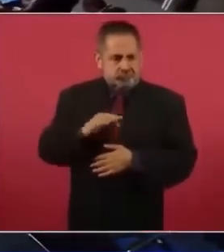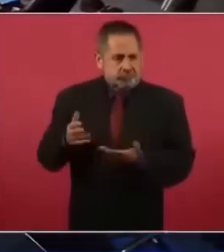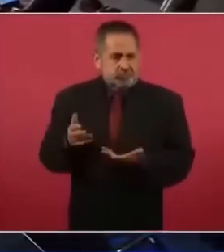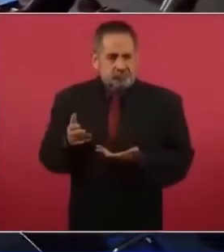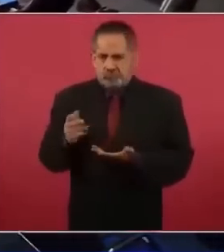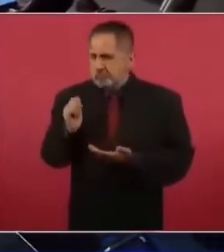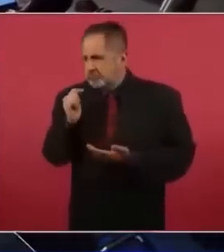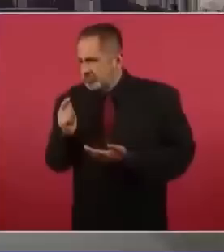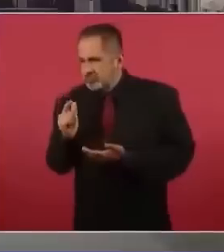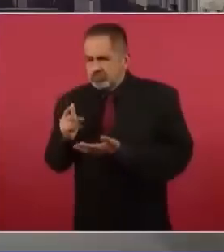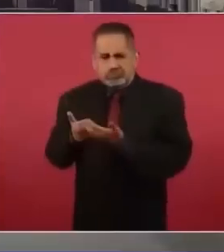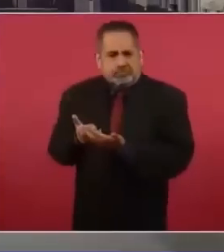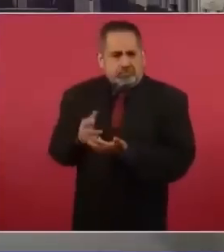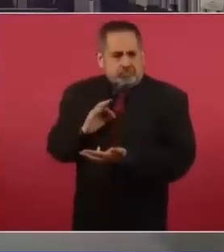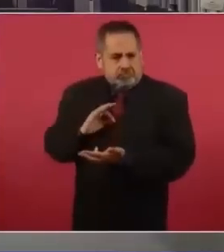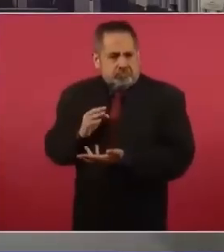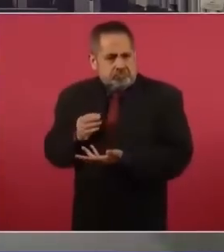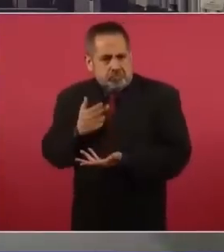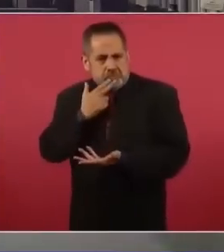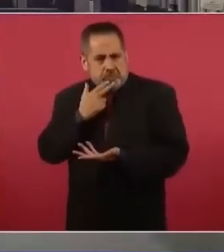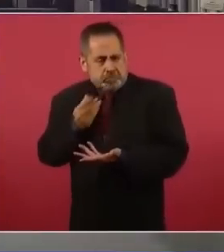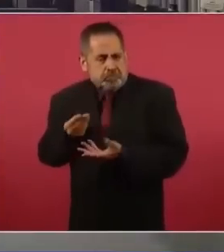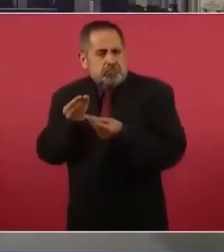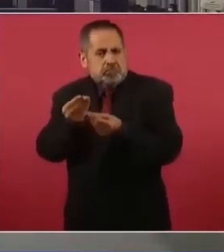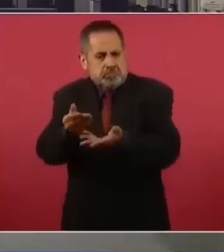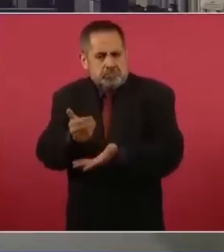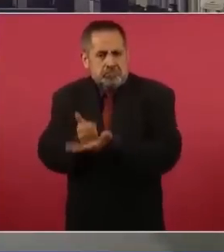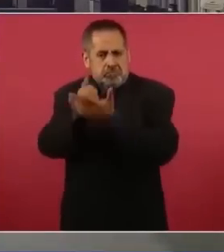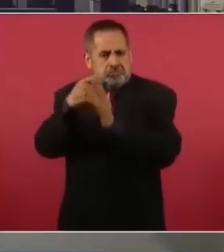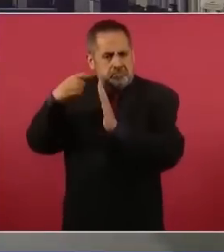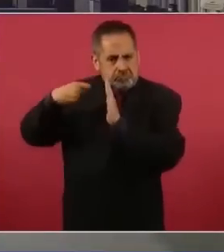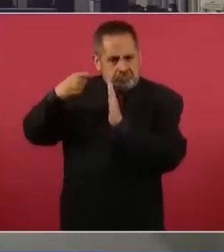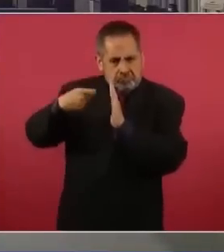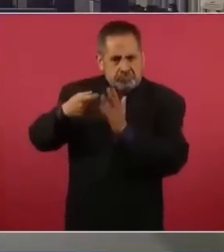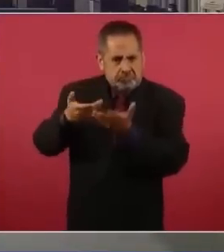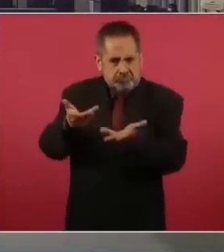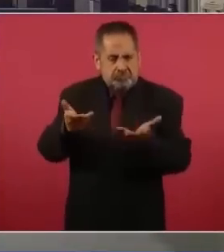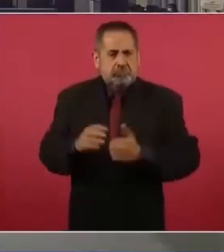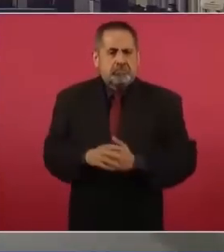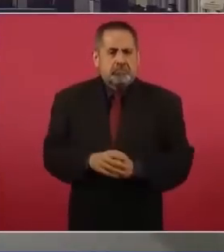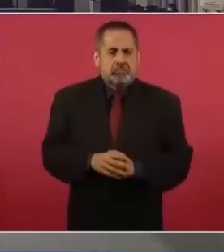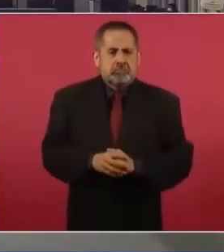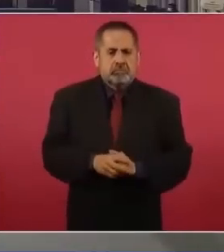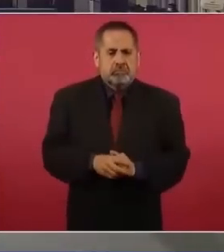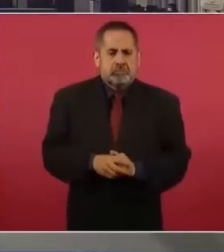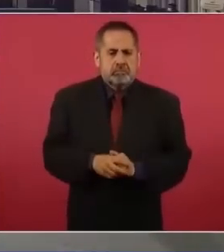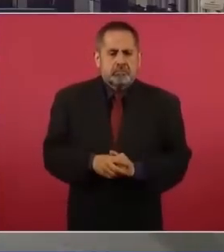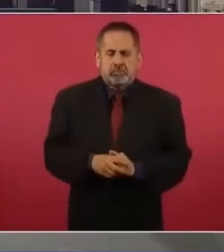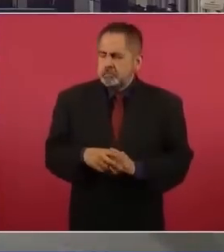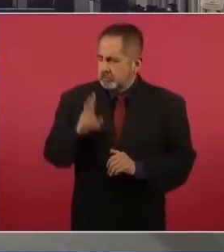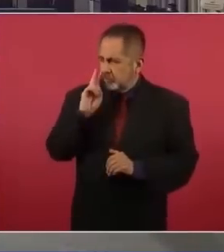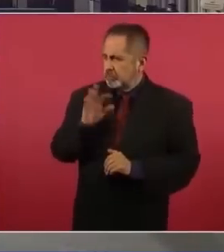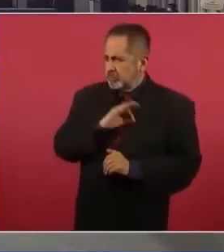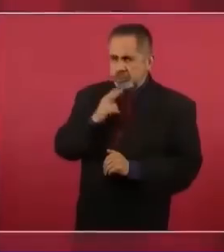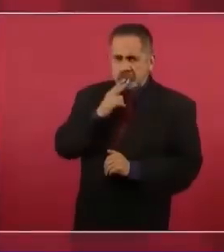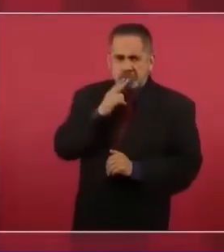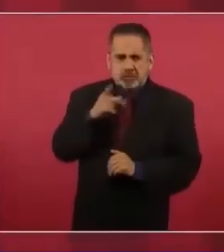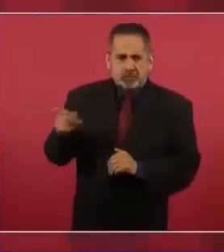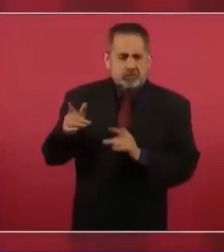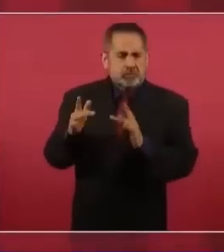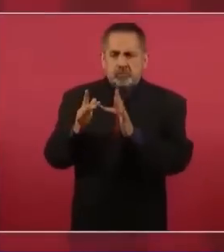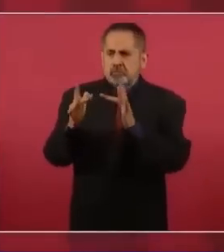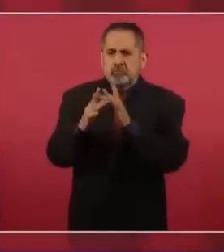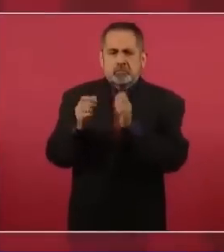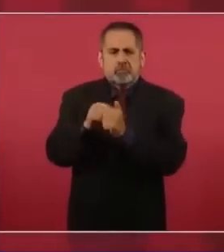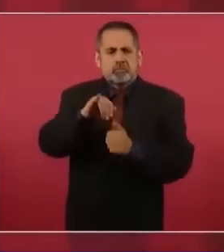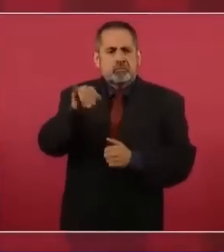lo poco o mucho que se pueda contribuir para hacer precisamente ese documental, sí, presidente. eso podría ser aquí que Jesús